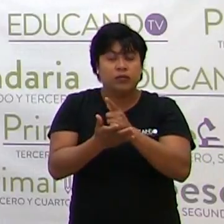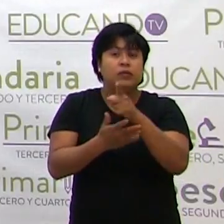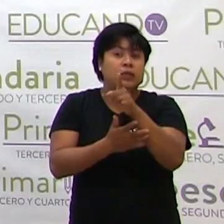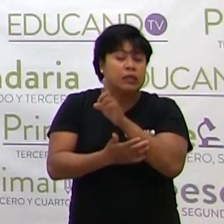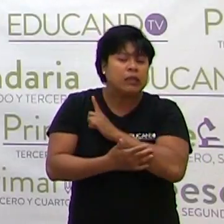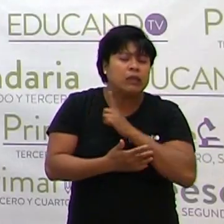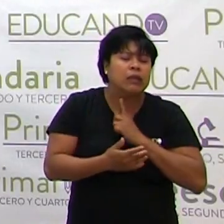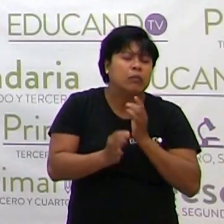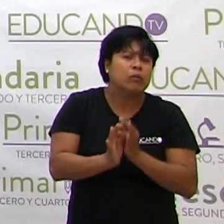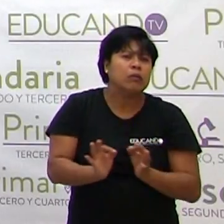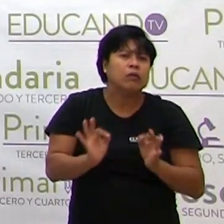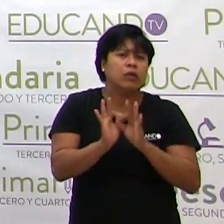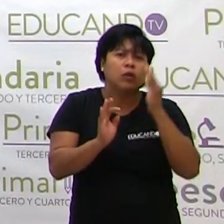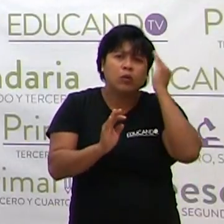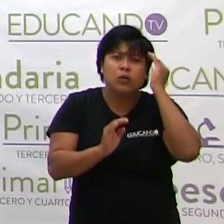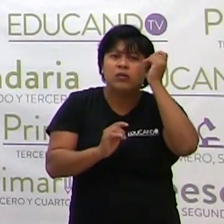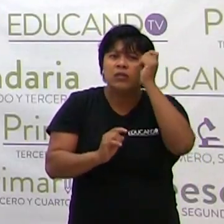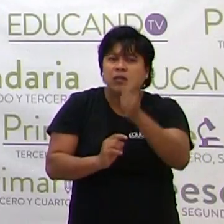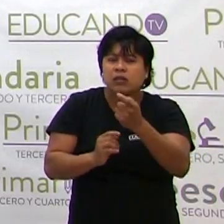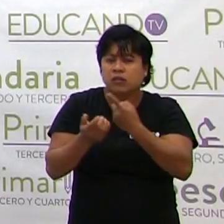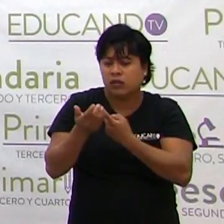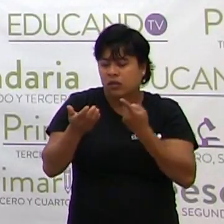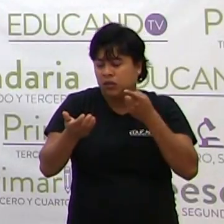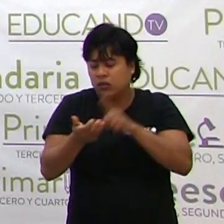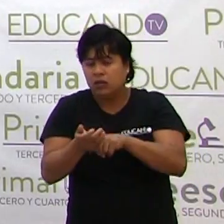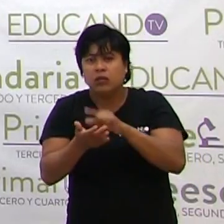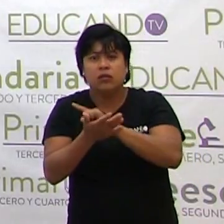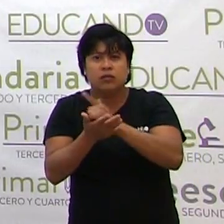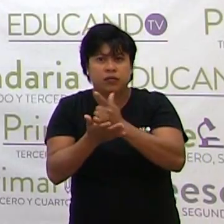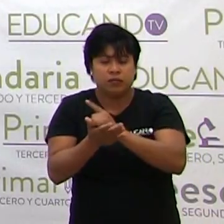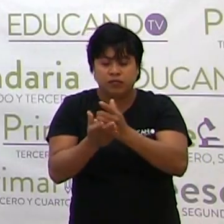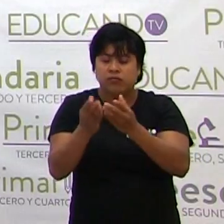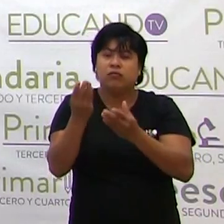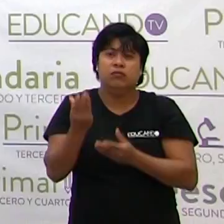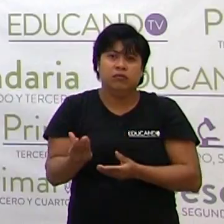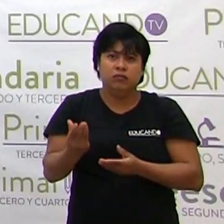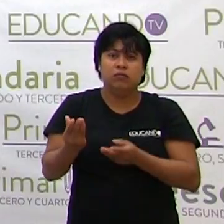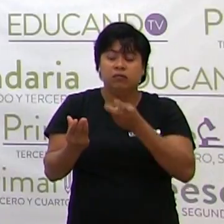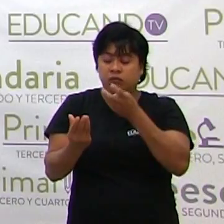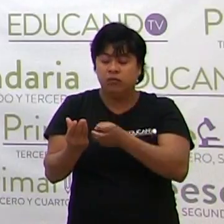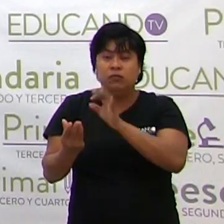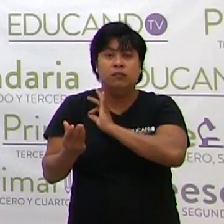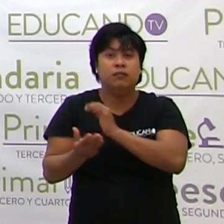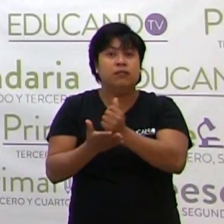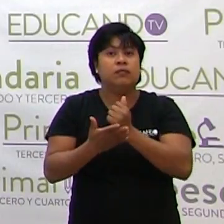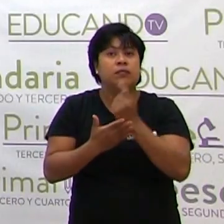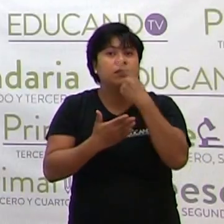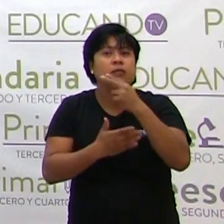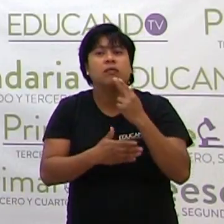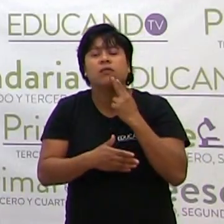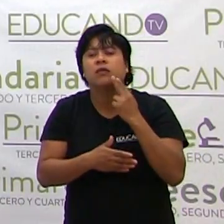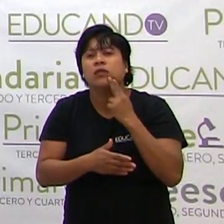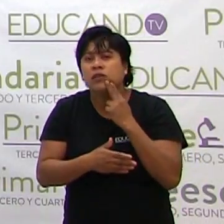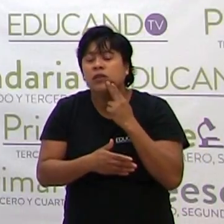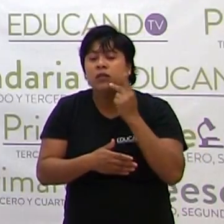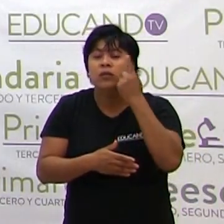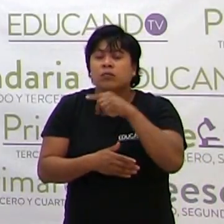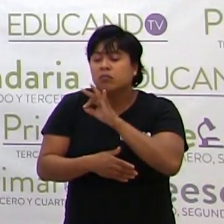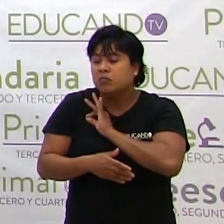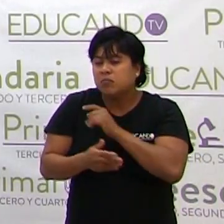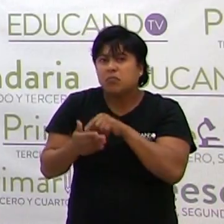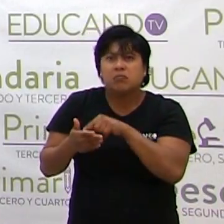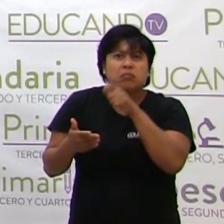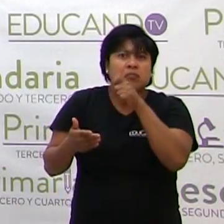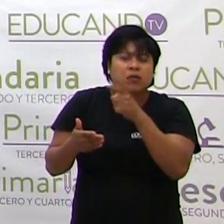las partes de un libro. Porque eso nos va a ayudar a conocer tanto para qué sirve, como para conocer